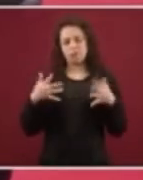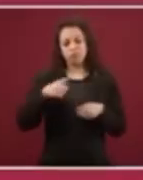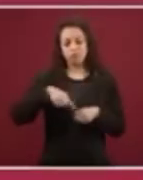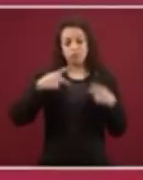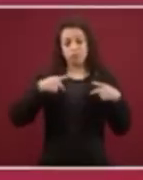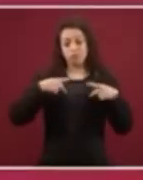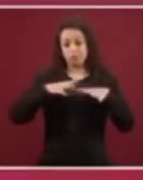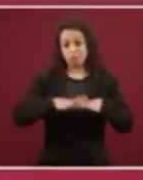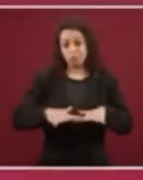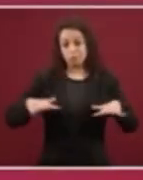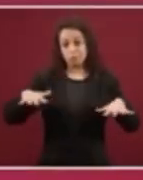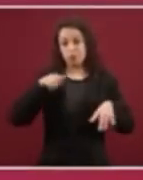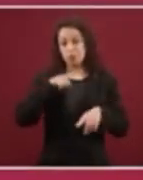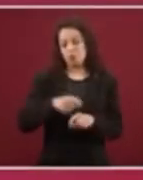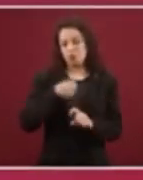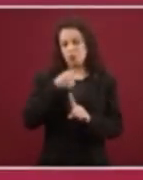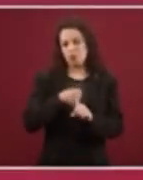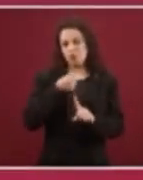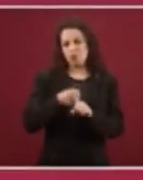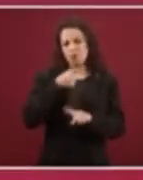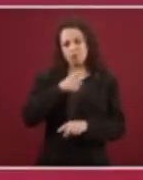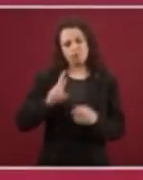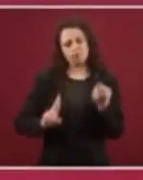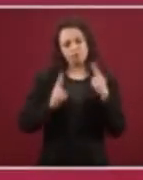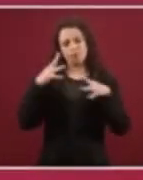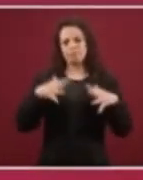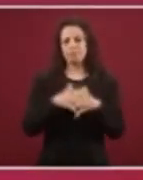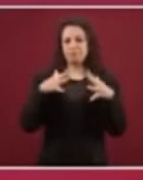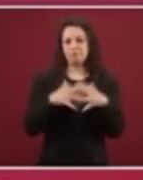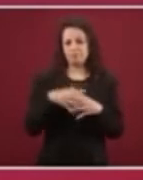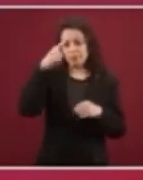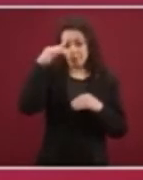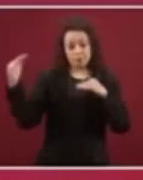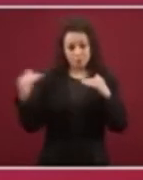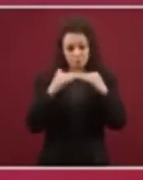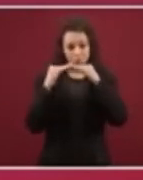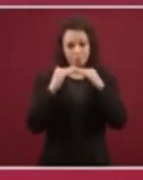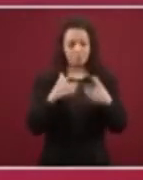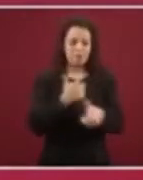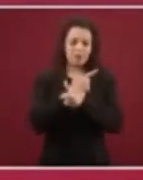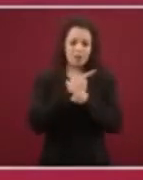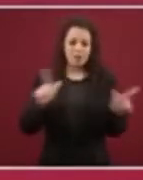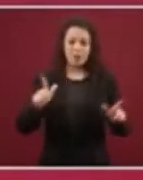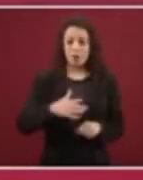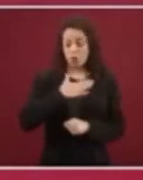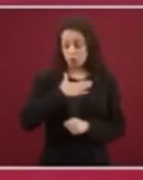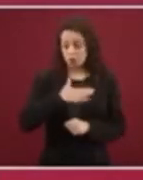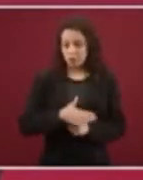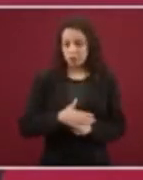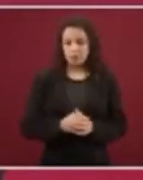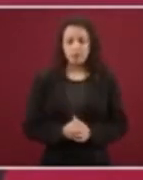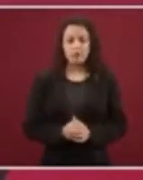El presidente de la República, Andrés Manuel López Obrador, esta mañana en la tradicional rueda de prensa ofrecida a los medios